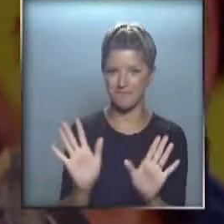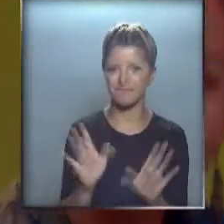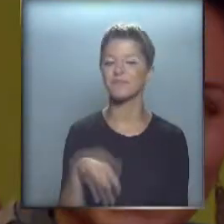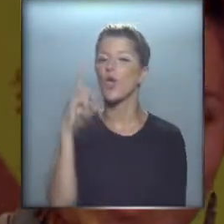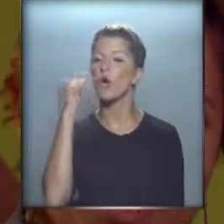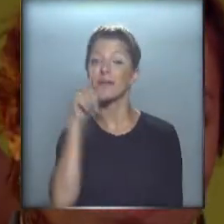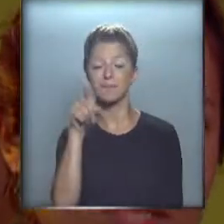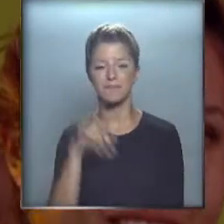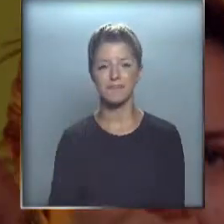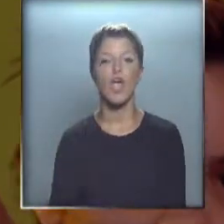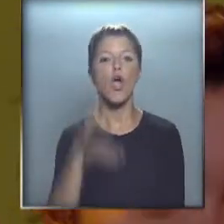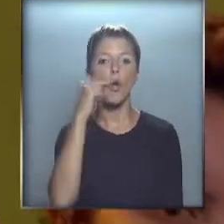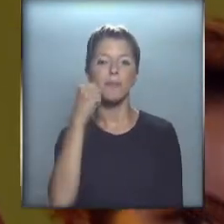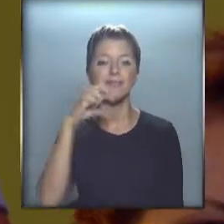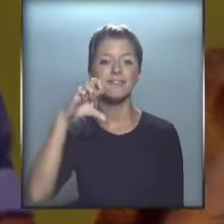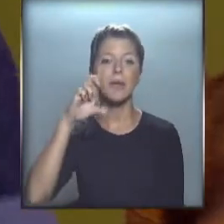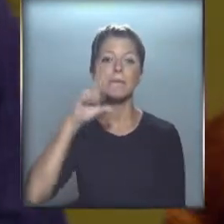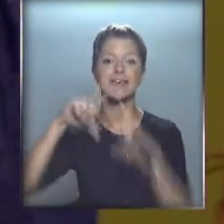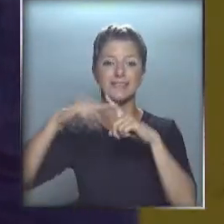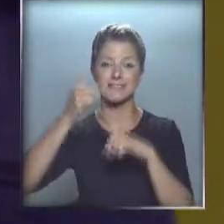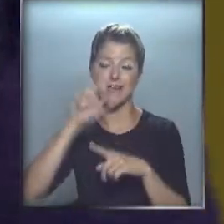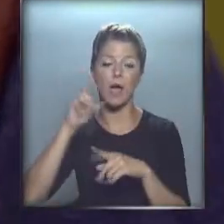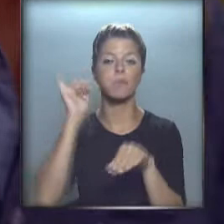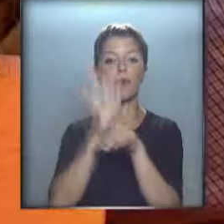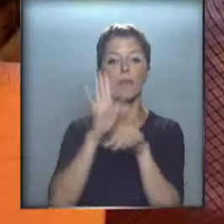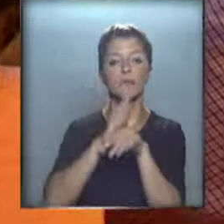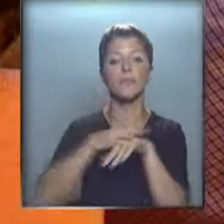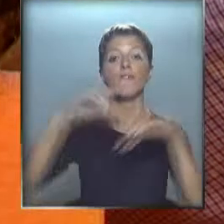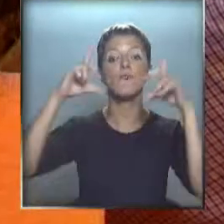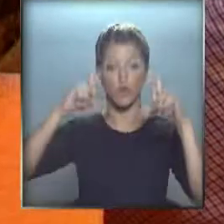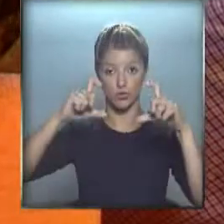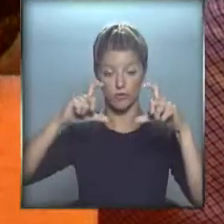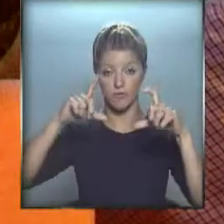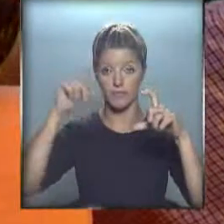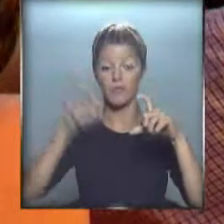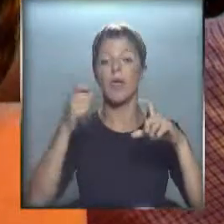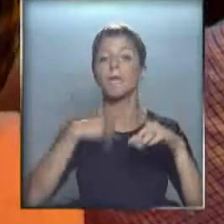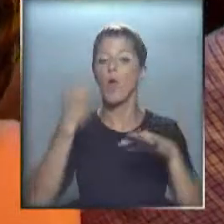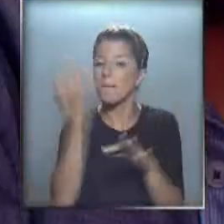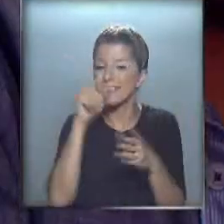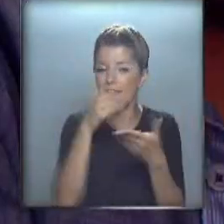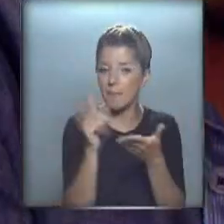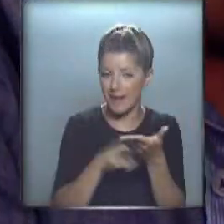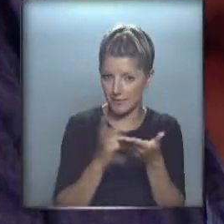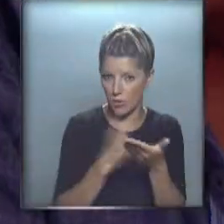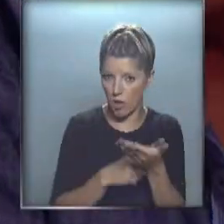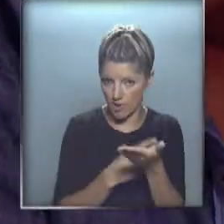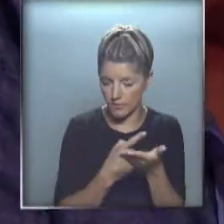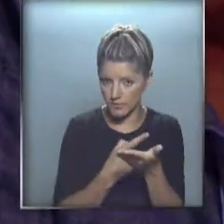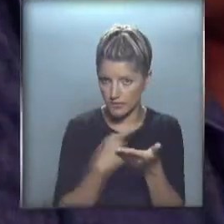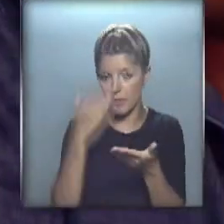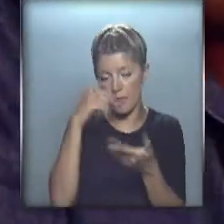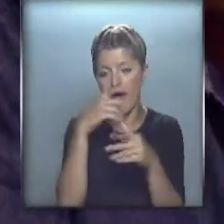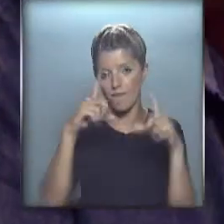caballero. Uso Pixar, que sería como el Photoshop, ajá. pero hecho para celulares. Ajá. Bueno, después